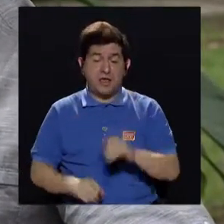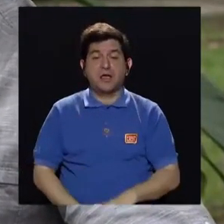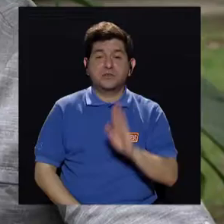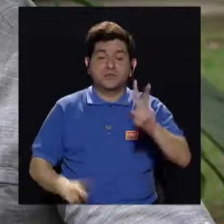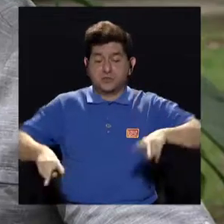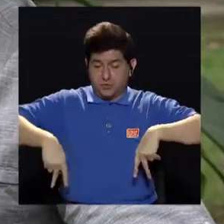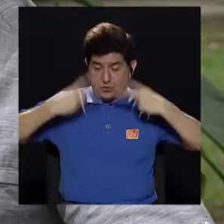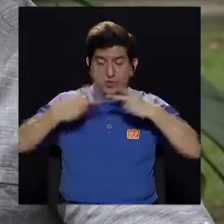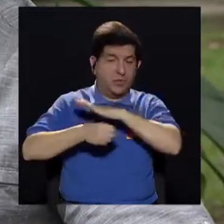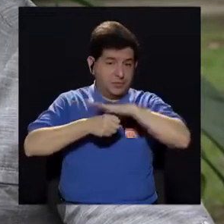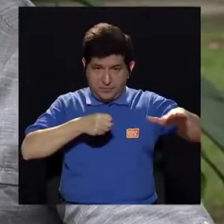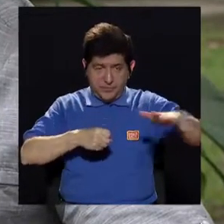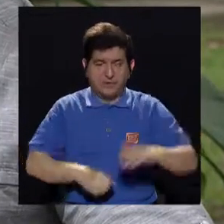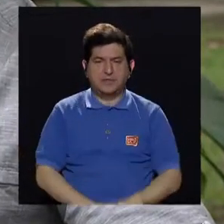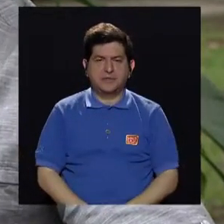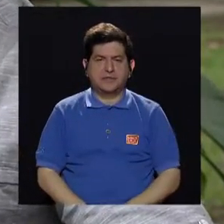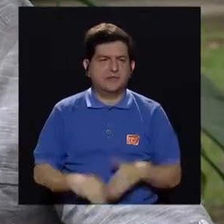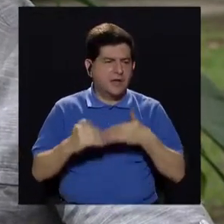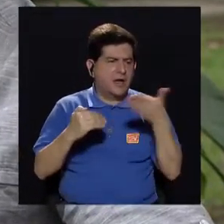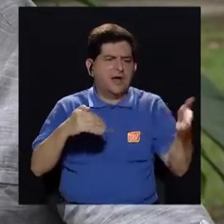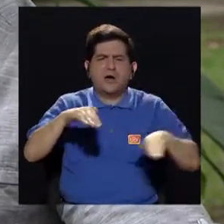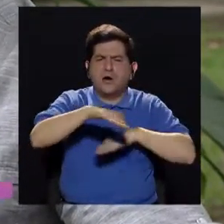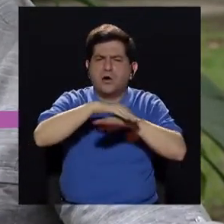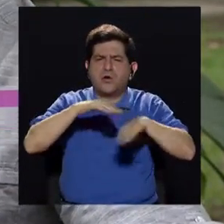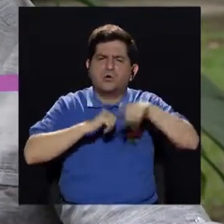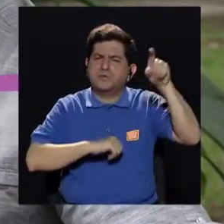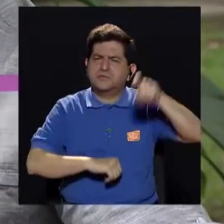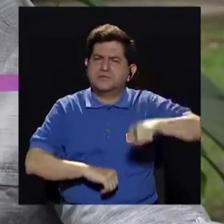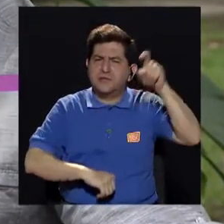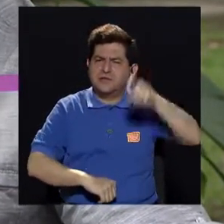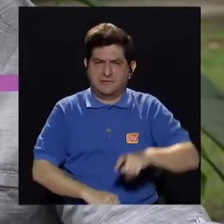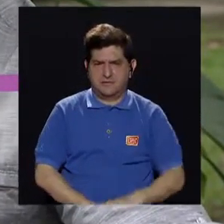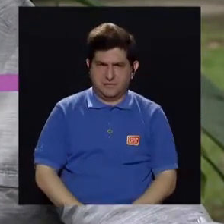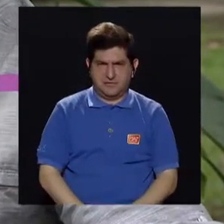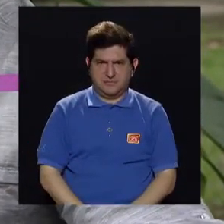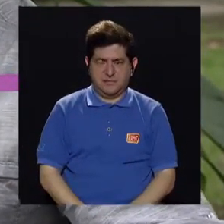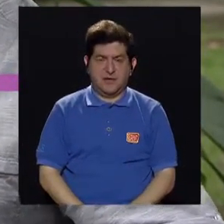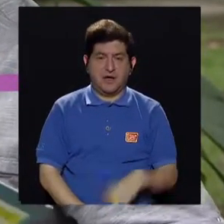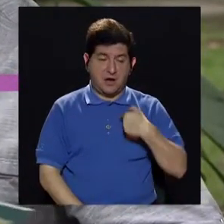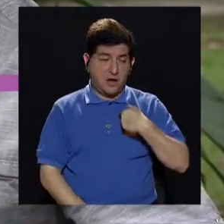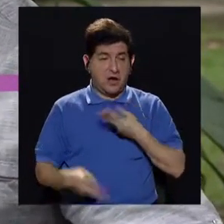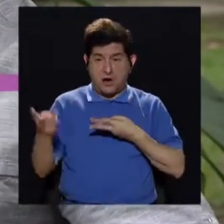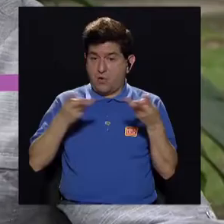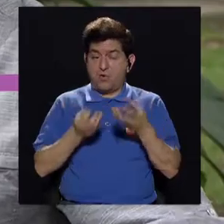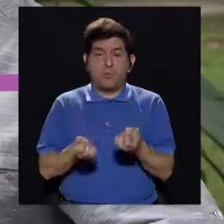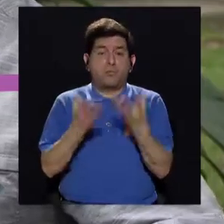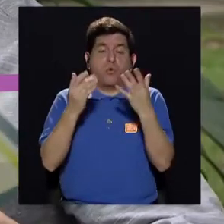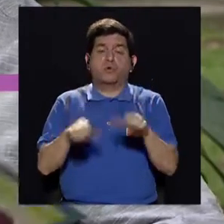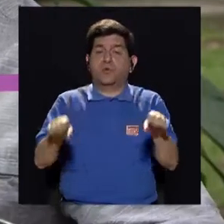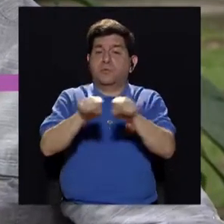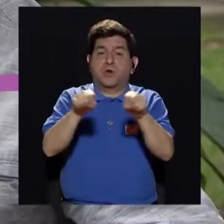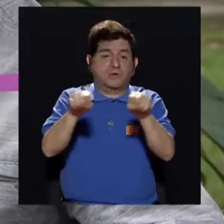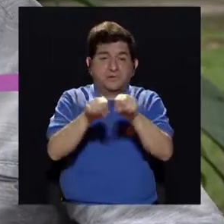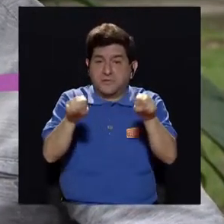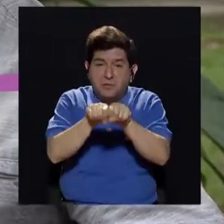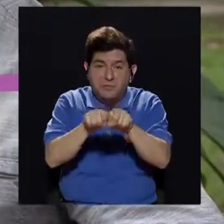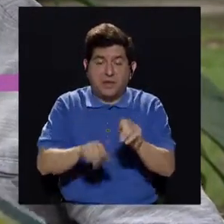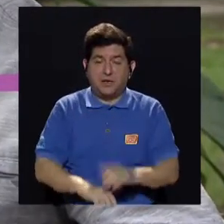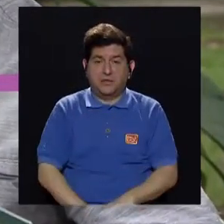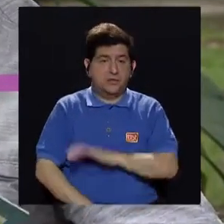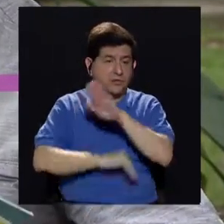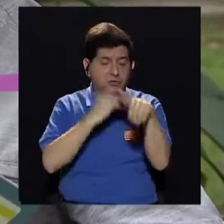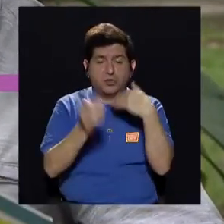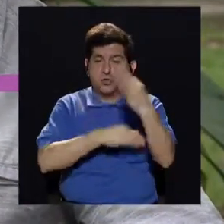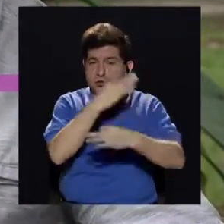y hablando de implementos básicos, ¿qué es lo que se necesita de manera básica? Porque uno en el mercado encuentra muchas tenis de